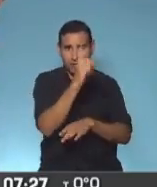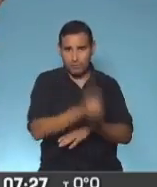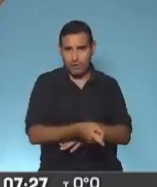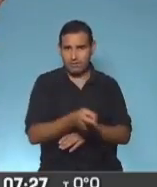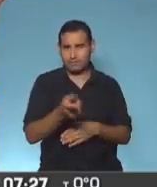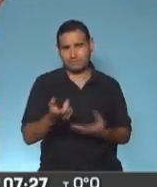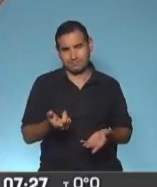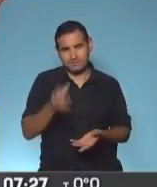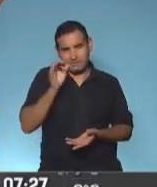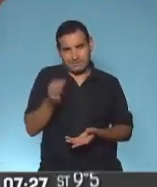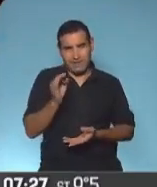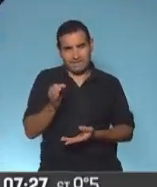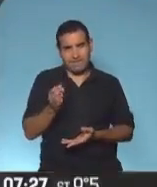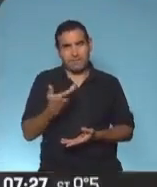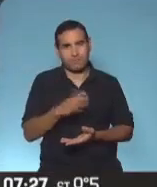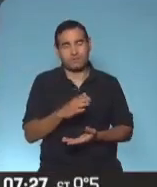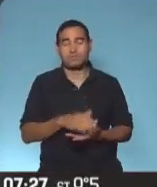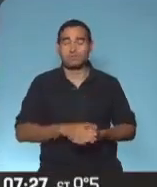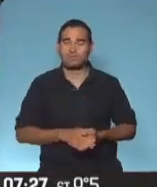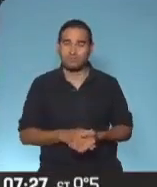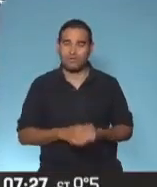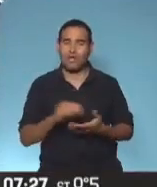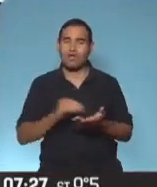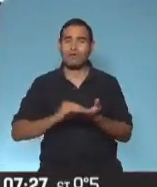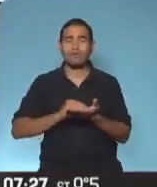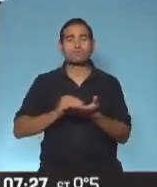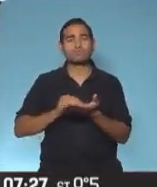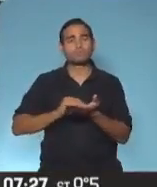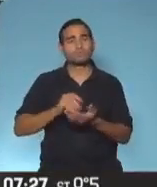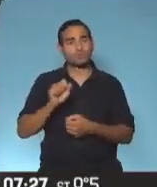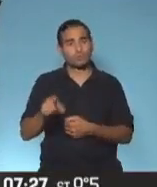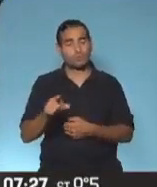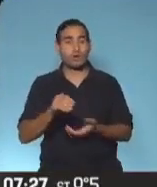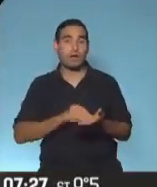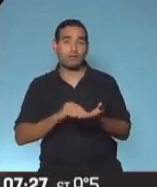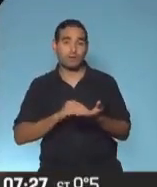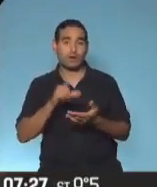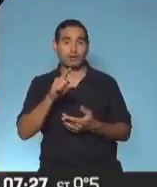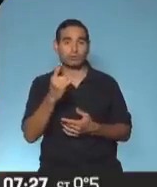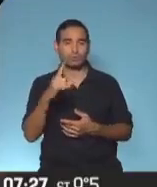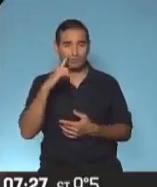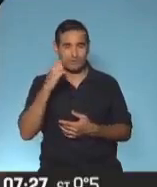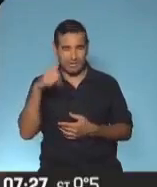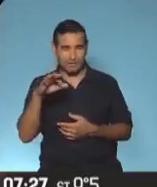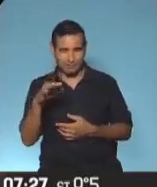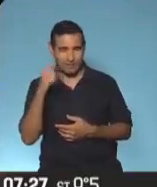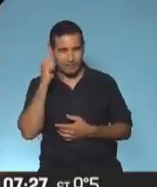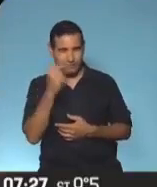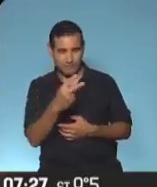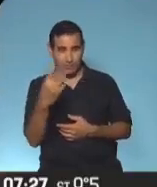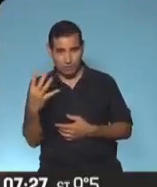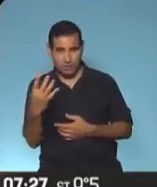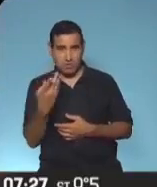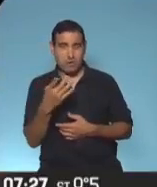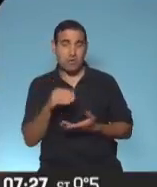podías ignorar que esto podía pasar. Néstor, a ver, su abogado, el abogado de Luciano se llama, ¿no? 24 años. ¿No